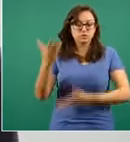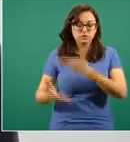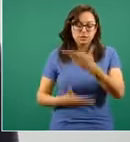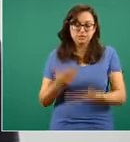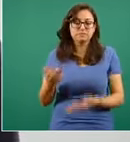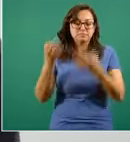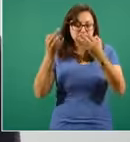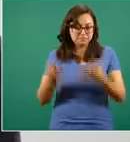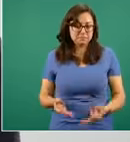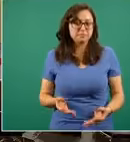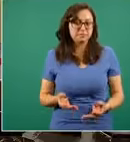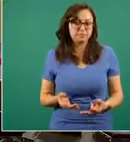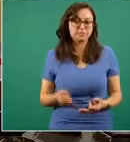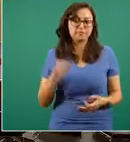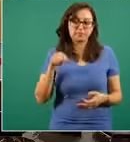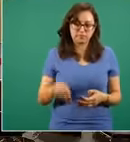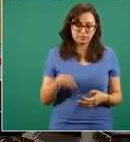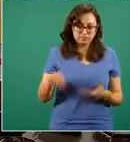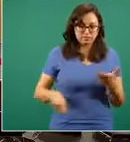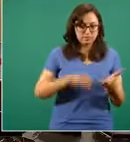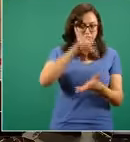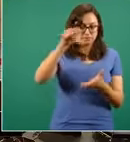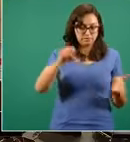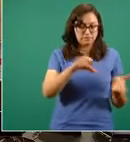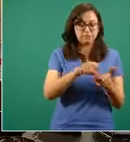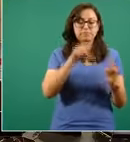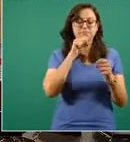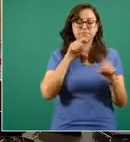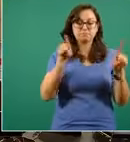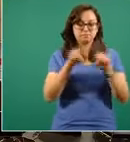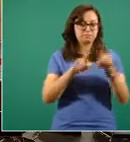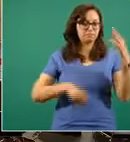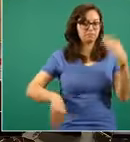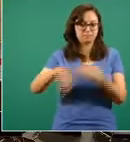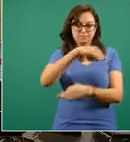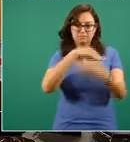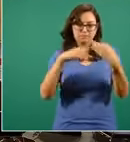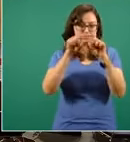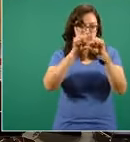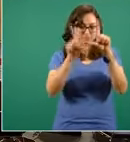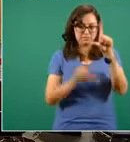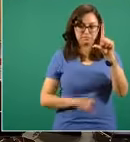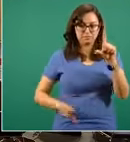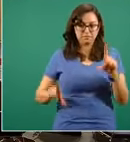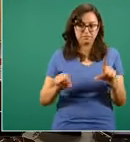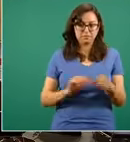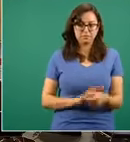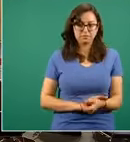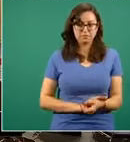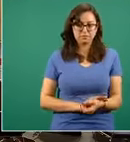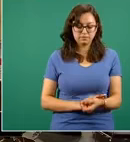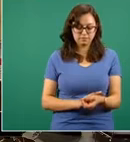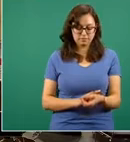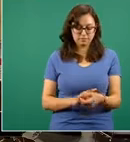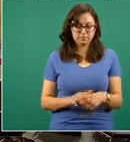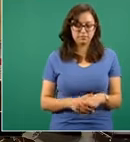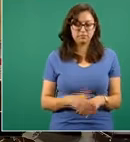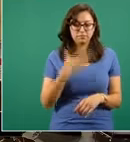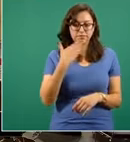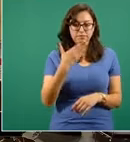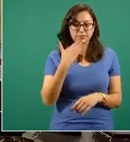no solo obviamente aquí en la zona centro del país, sino en todos los sistemas que tienen las entidades federativas. ¿Sí? Muy